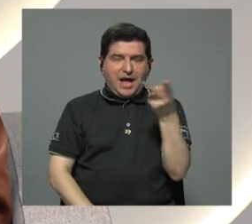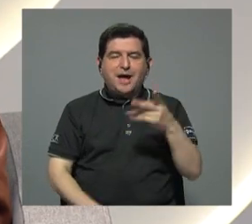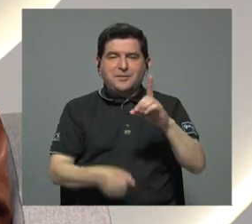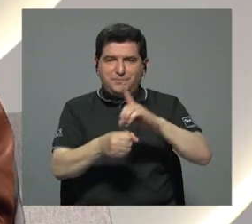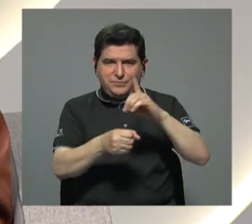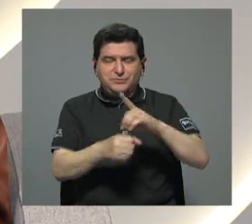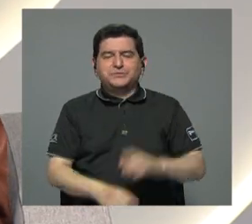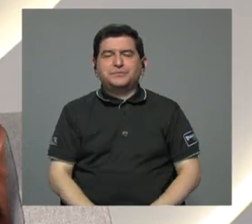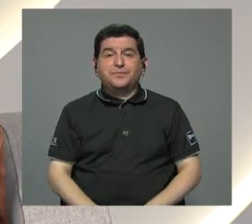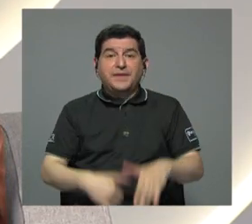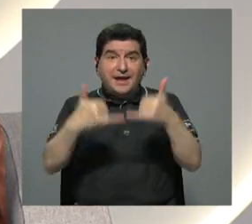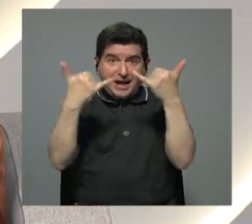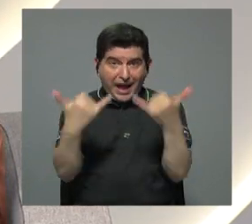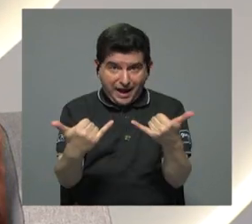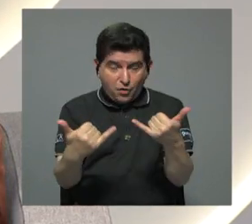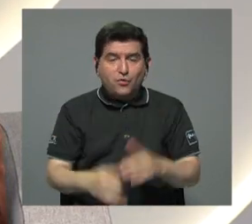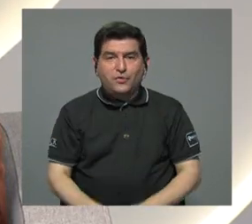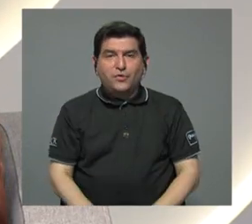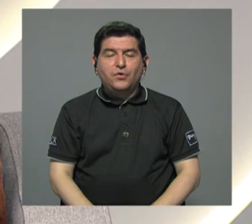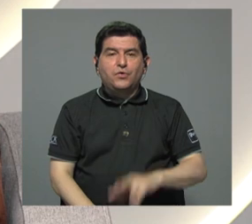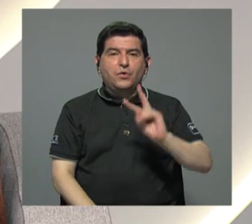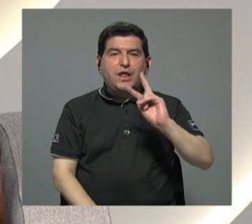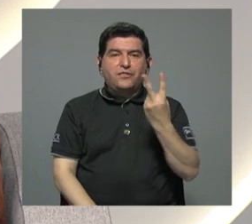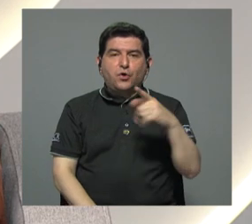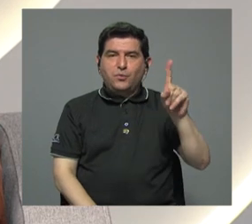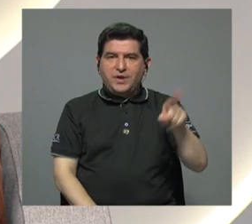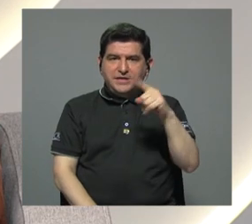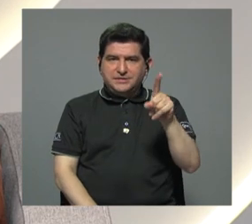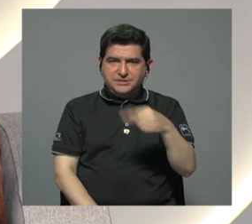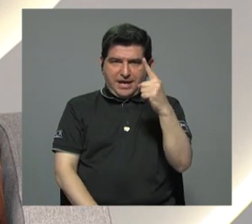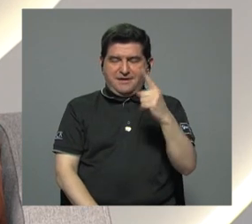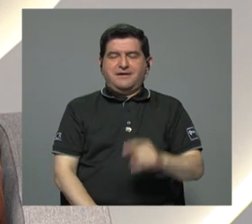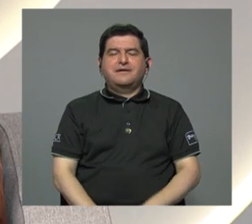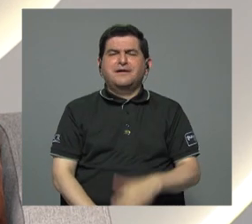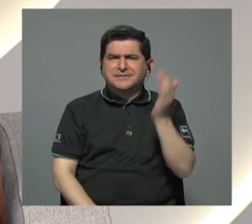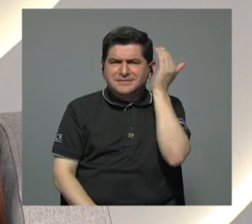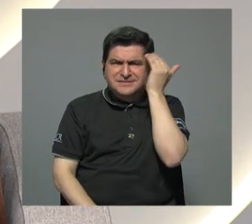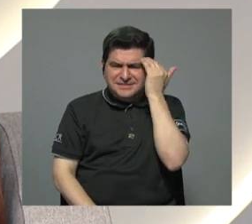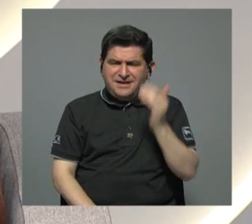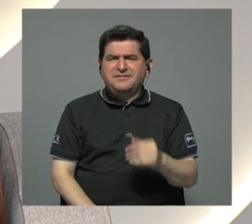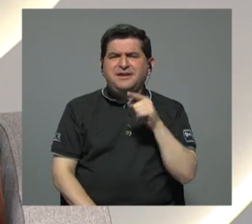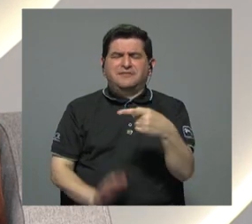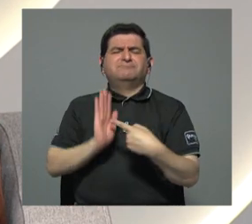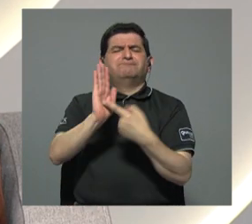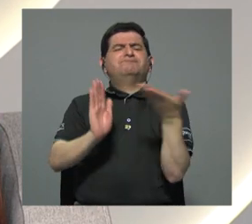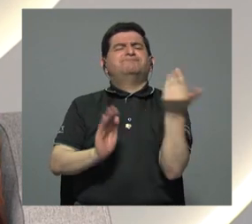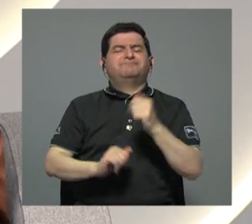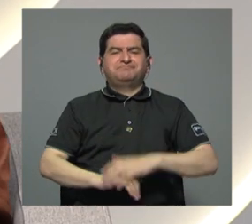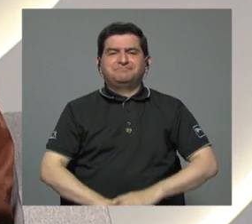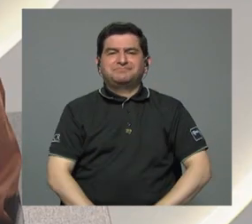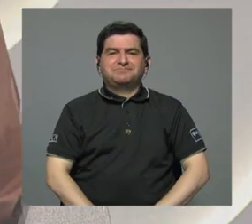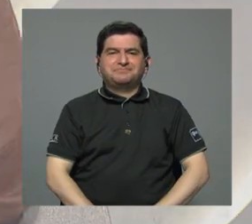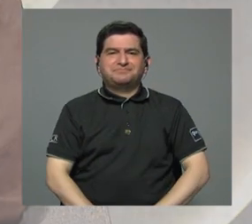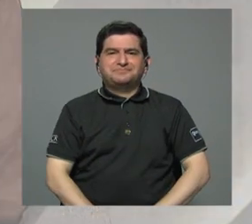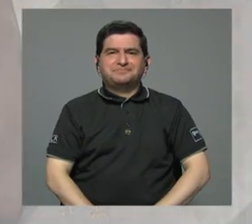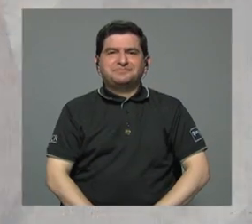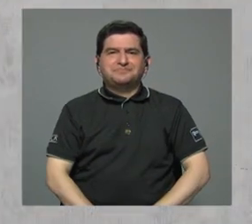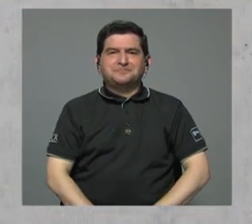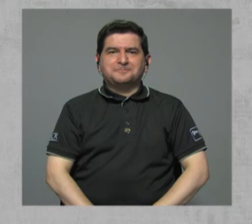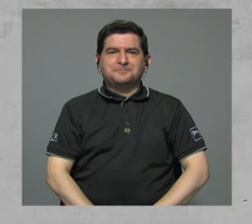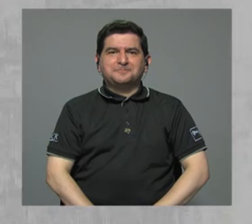vamos de inmediato al verso a sección doble check para conocer qué nos traen bien